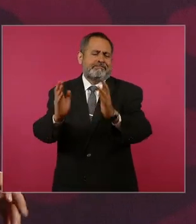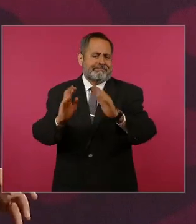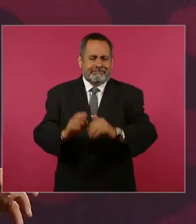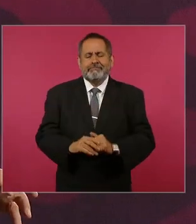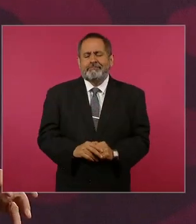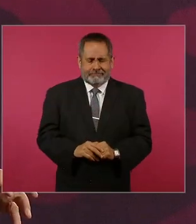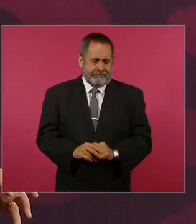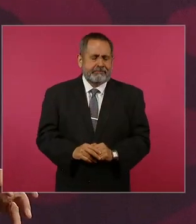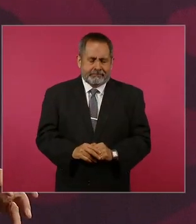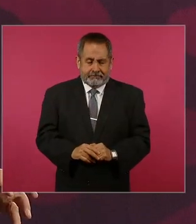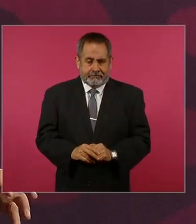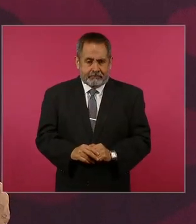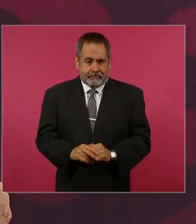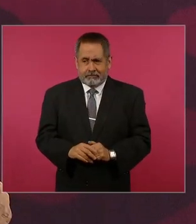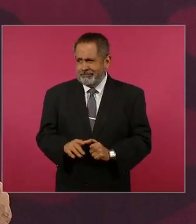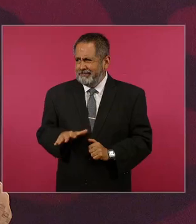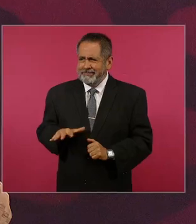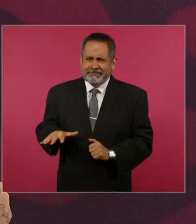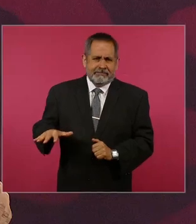Para toda la familia,